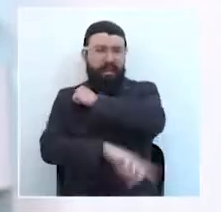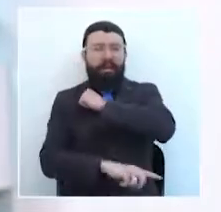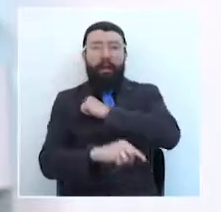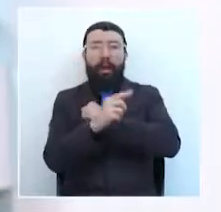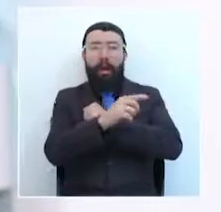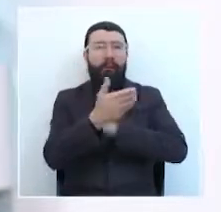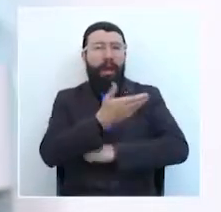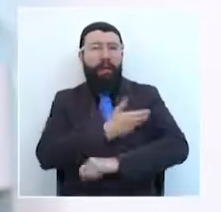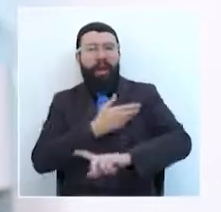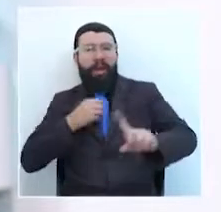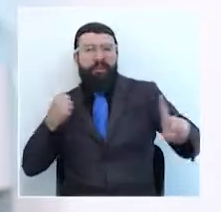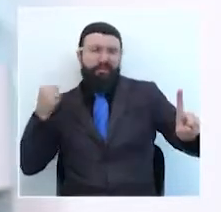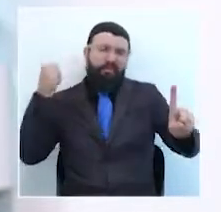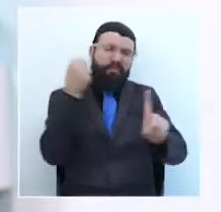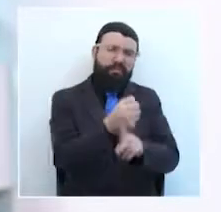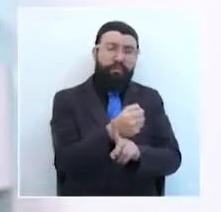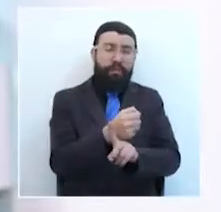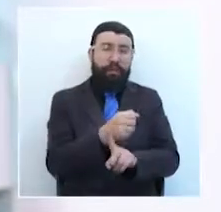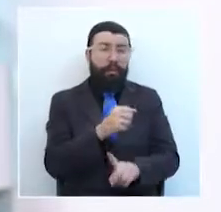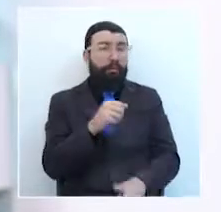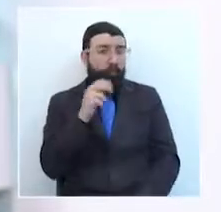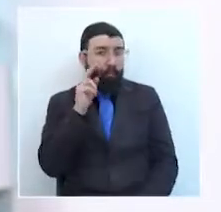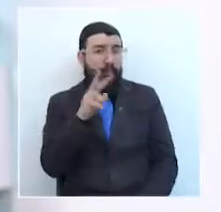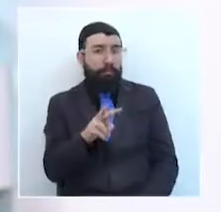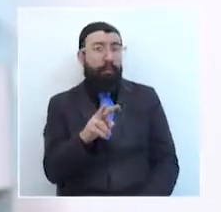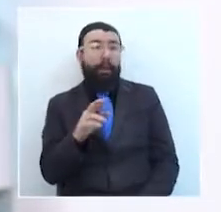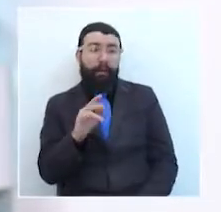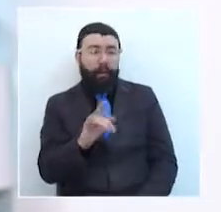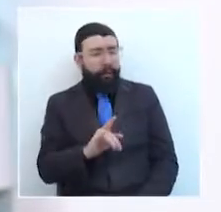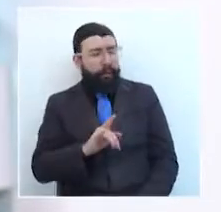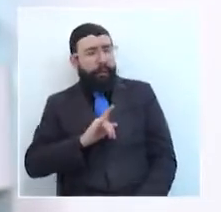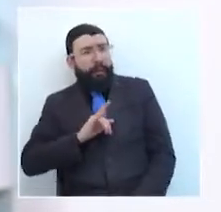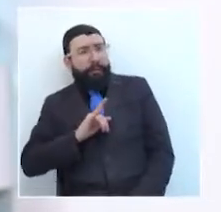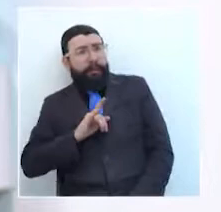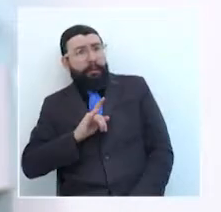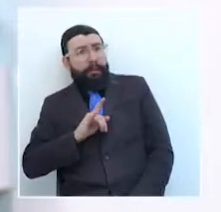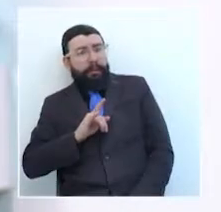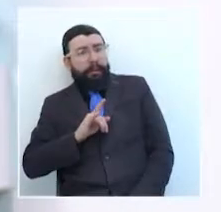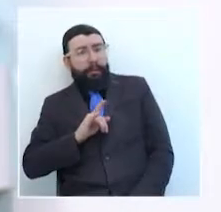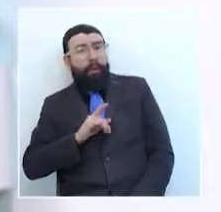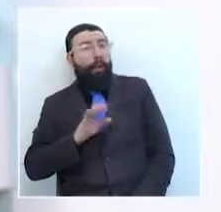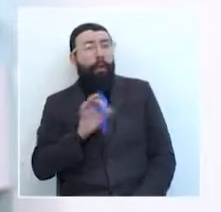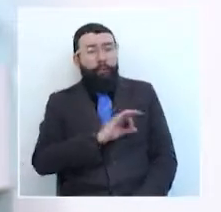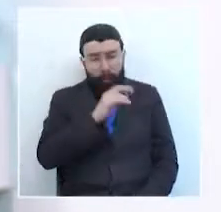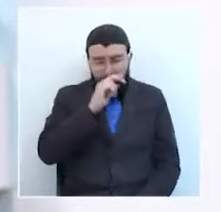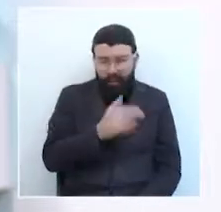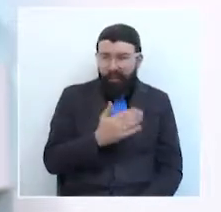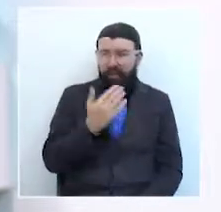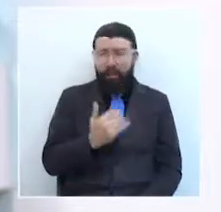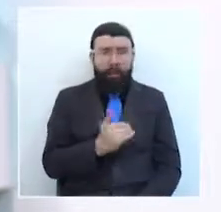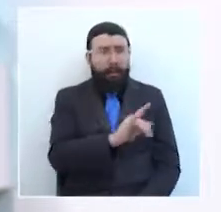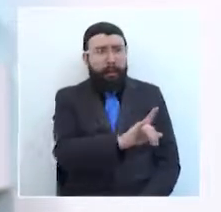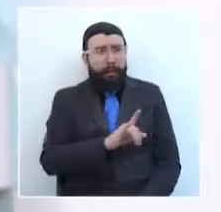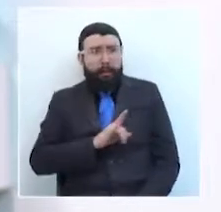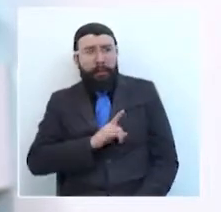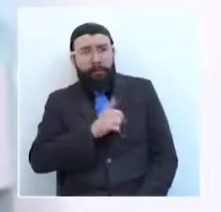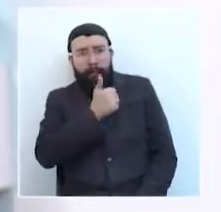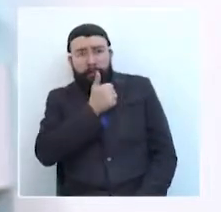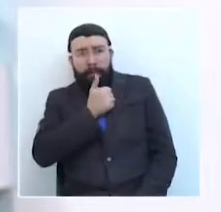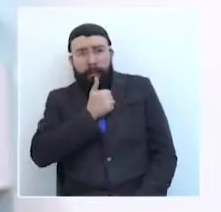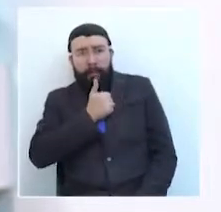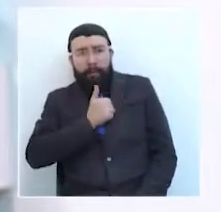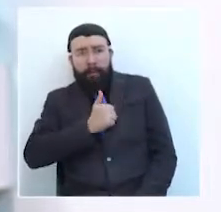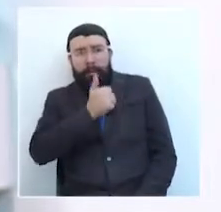o viceversa también porque será las traumas que desde niños ellos tienen que soportar eso se convierte